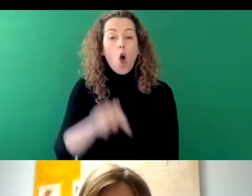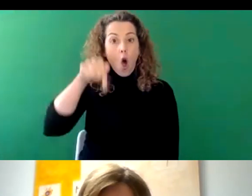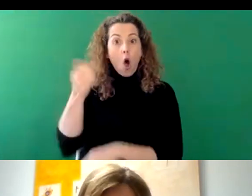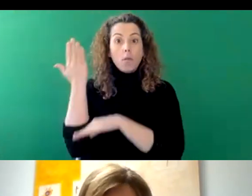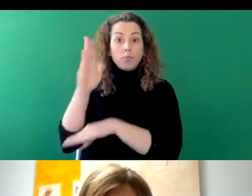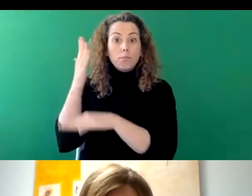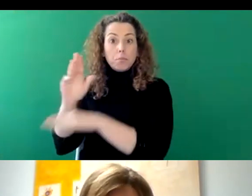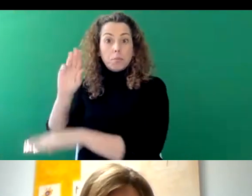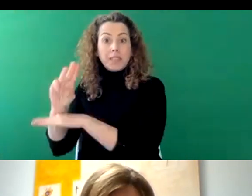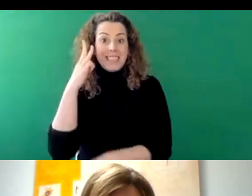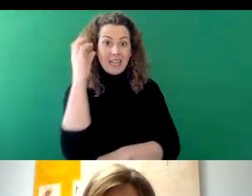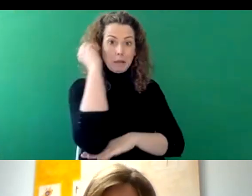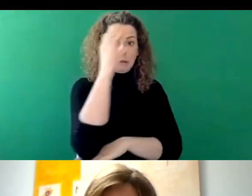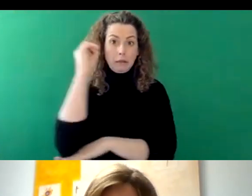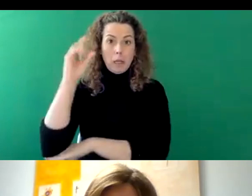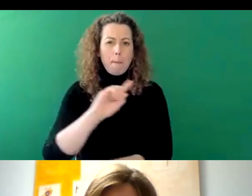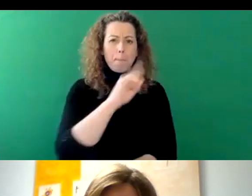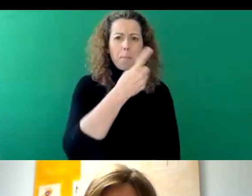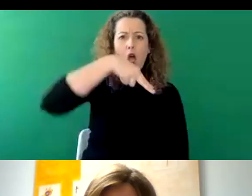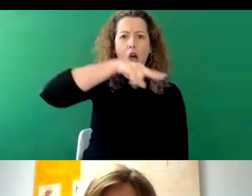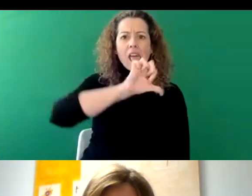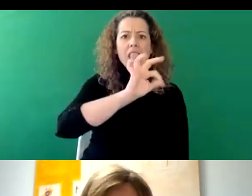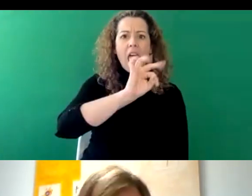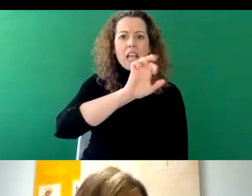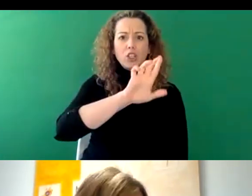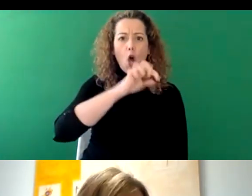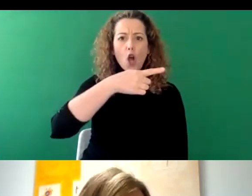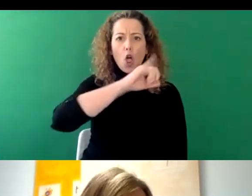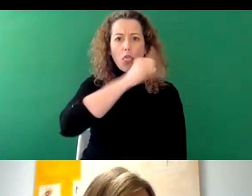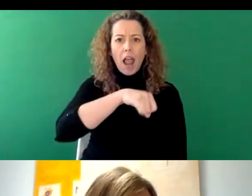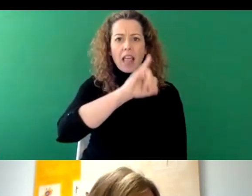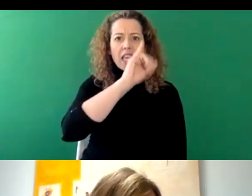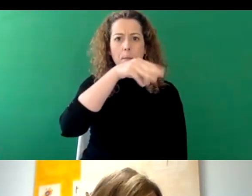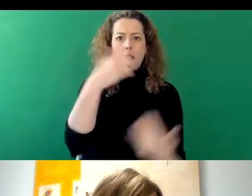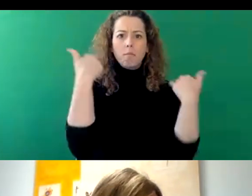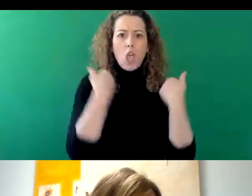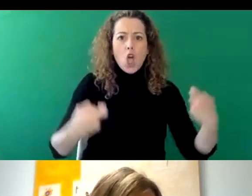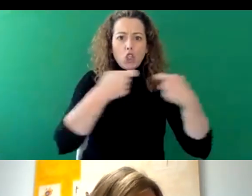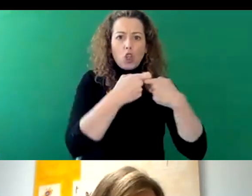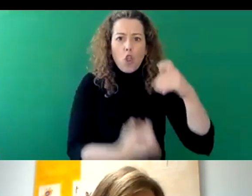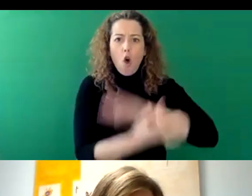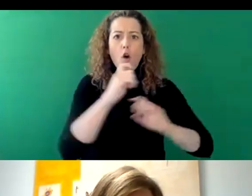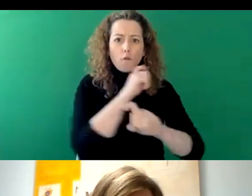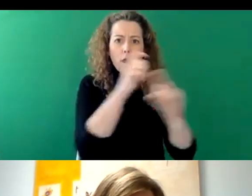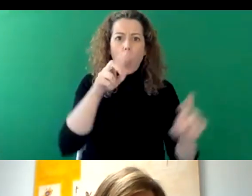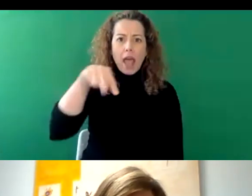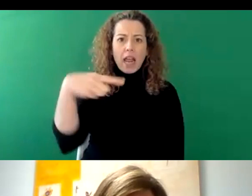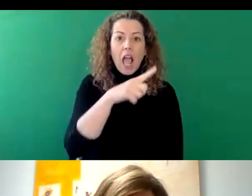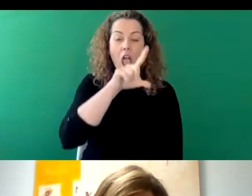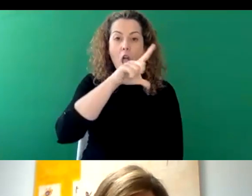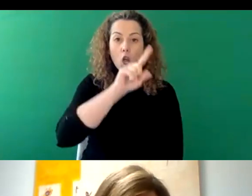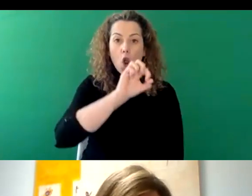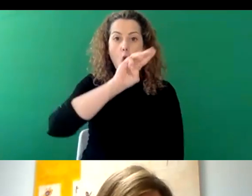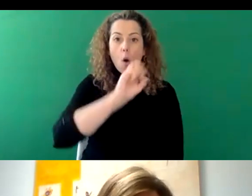son, por orden de intervención, Néstor González Jiménez, socio fundador en NG Loba Servicios